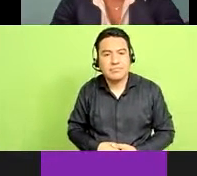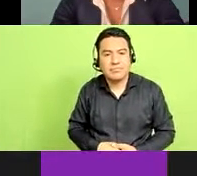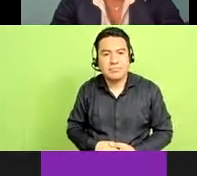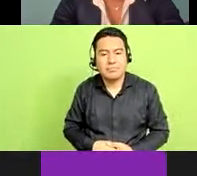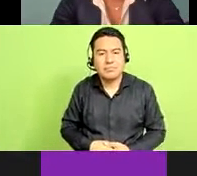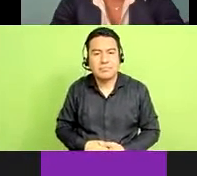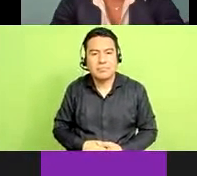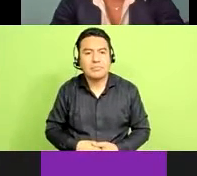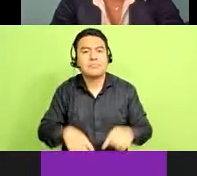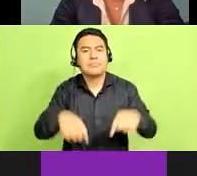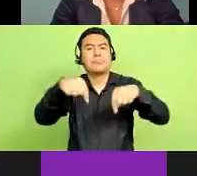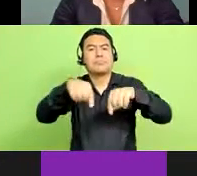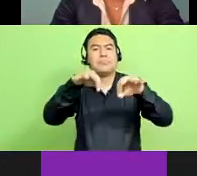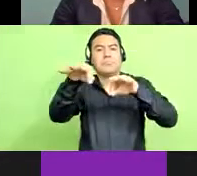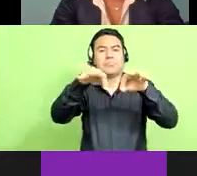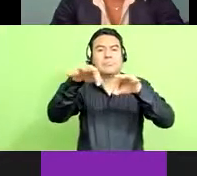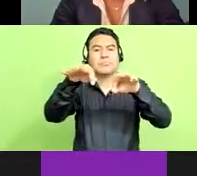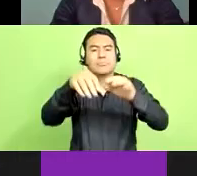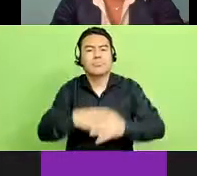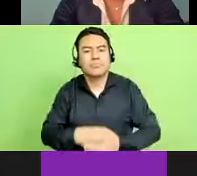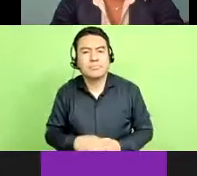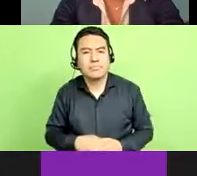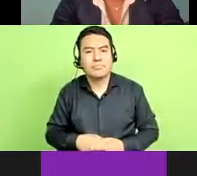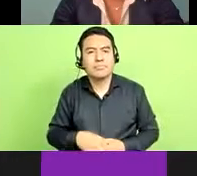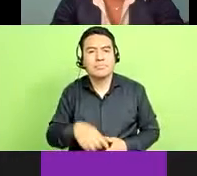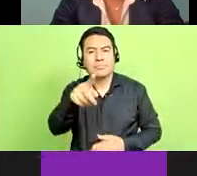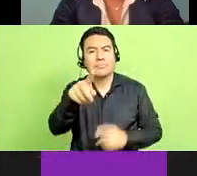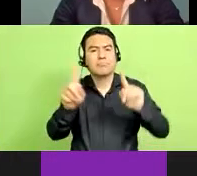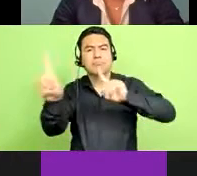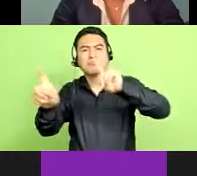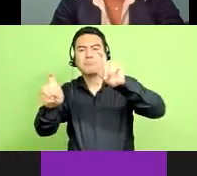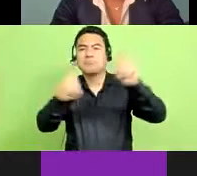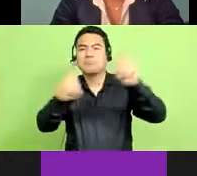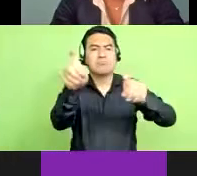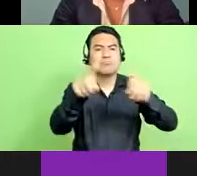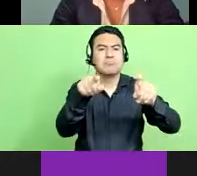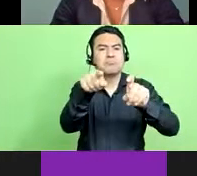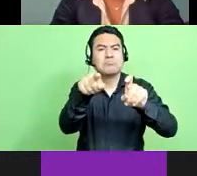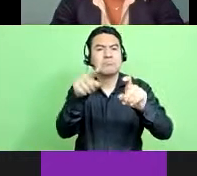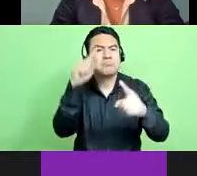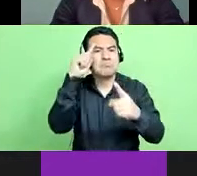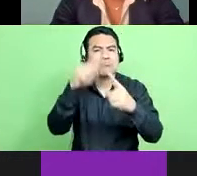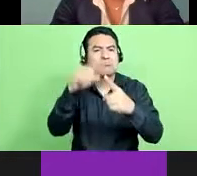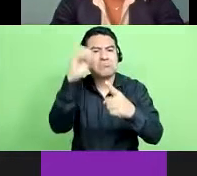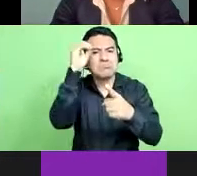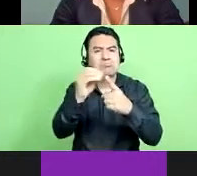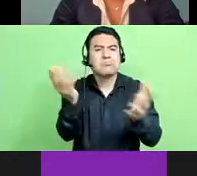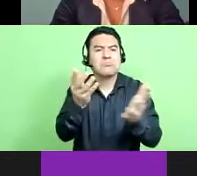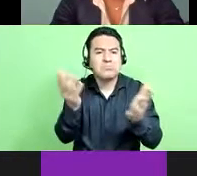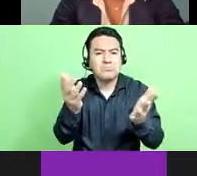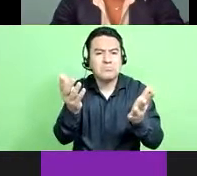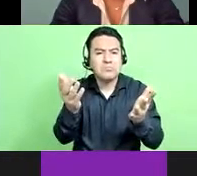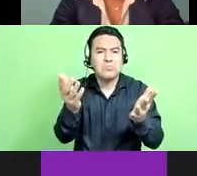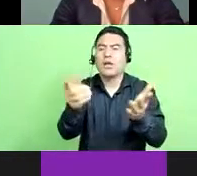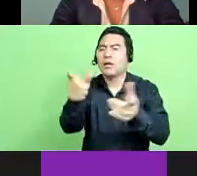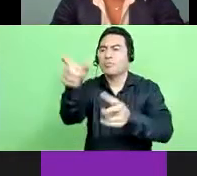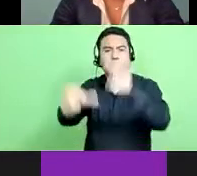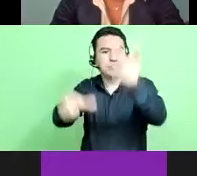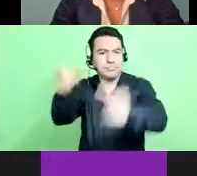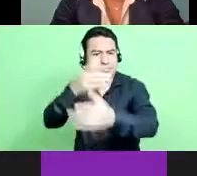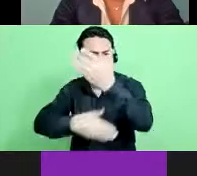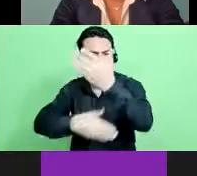respecto a la etapa consultiva el objetivo de esta etapa es recibir comentarios aportes y